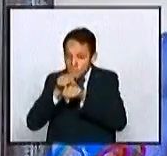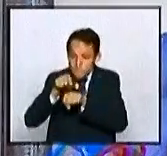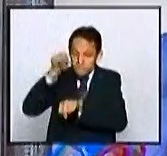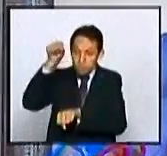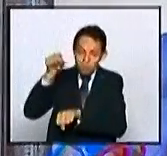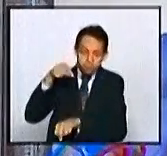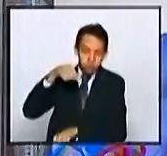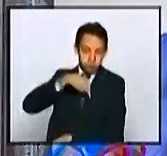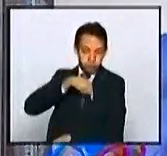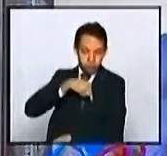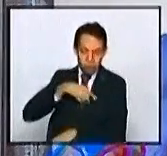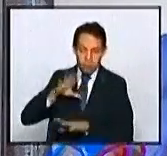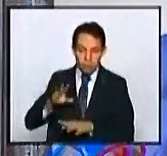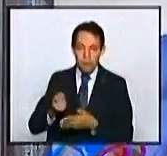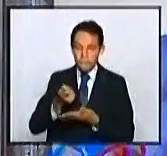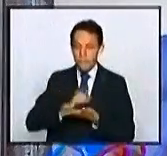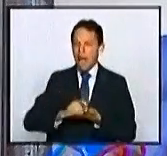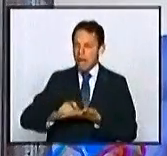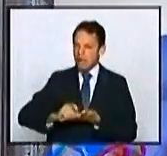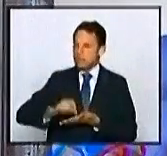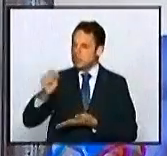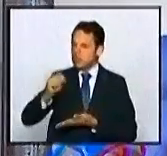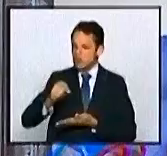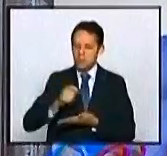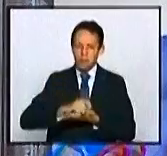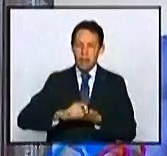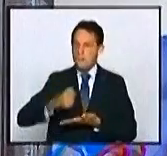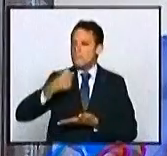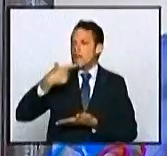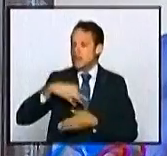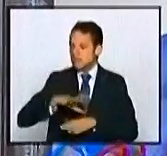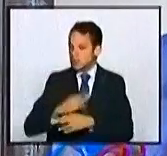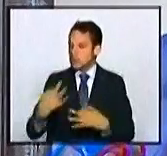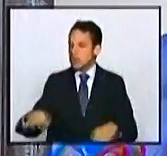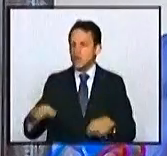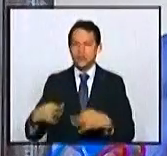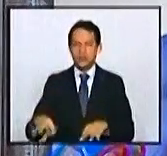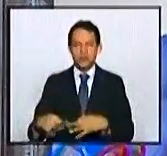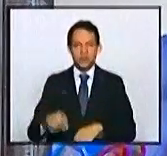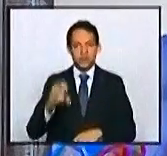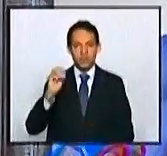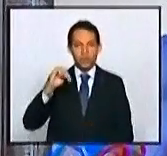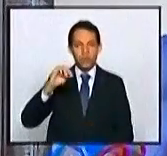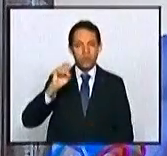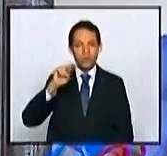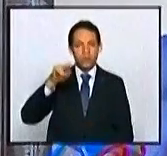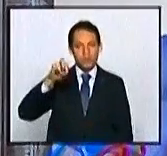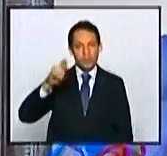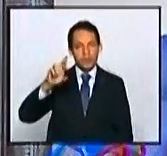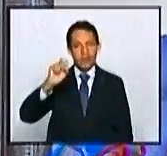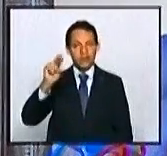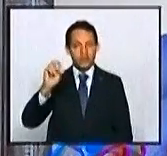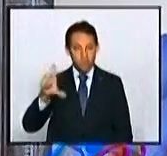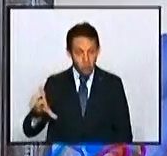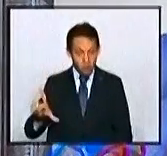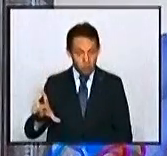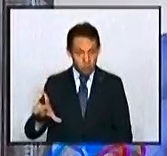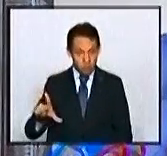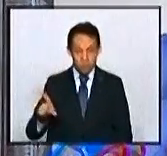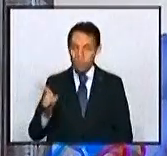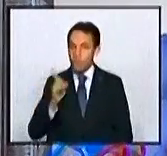quiero sacar por un volado, le mando un omeprazol para la gastritis. Nada le va a hacer. Aquí el problema